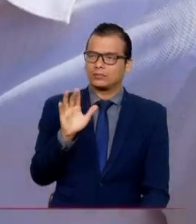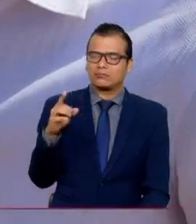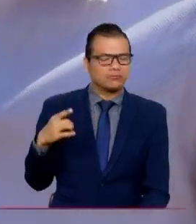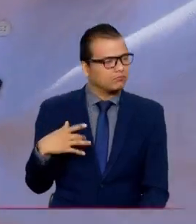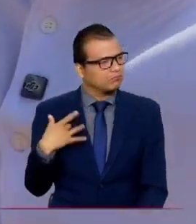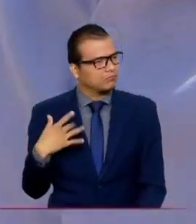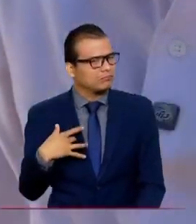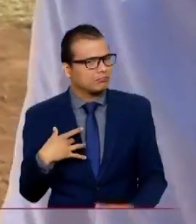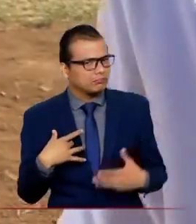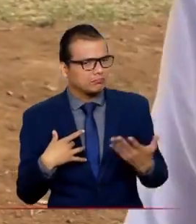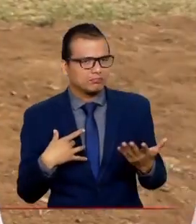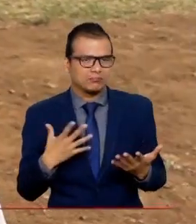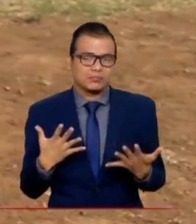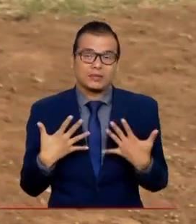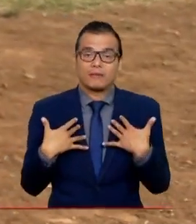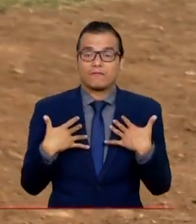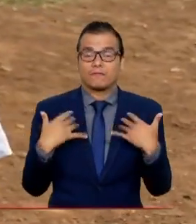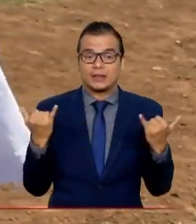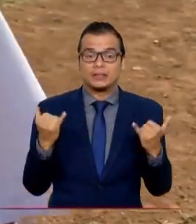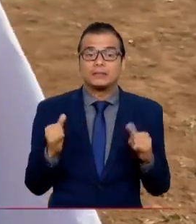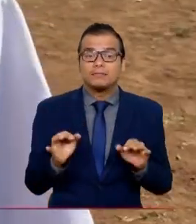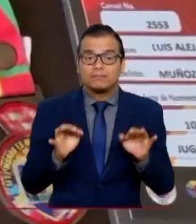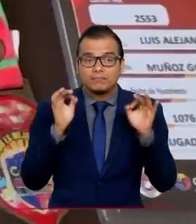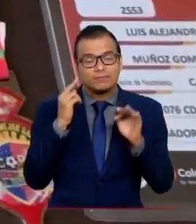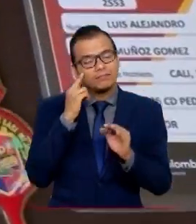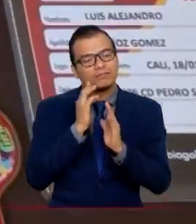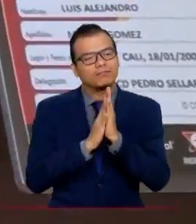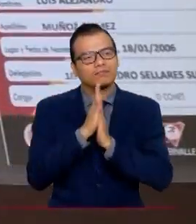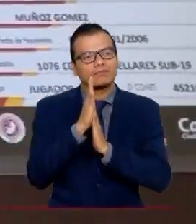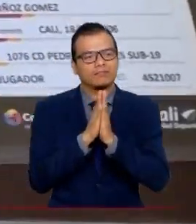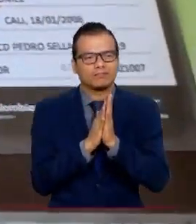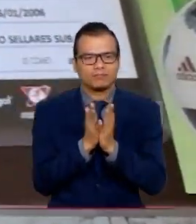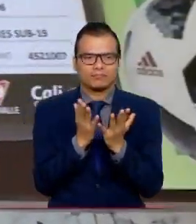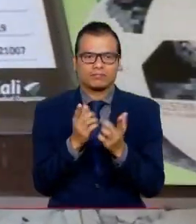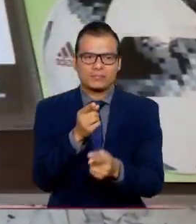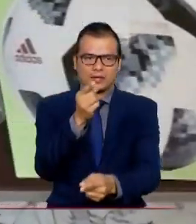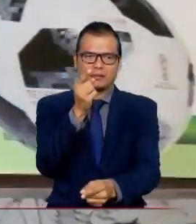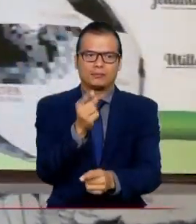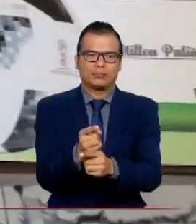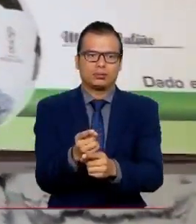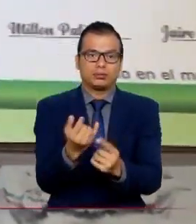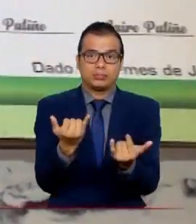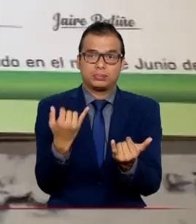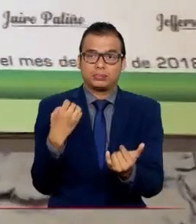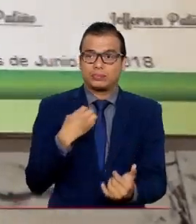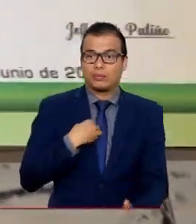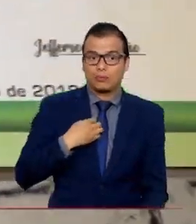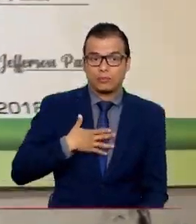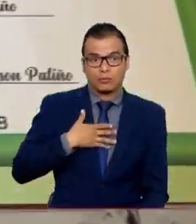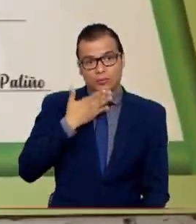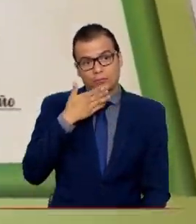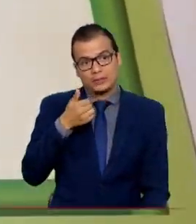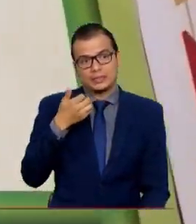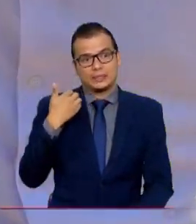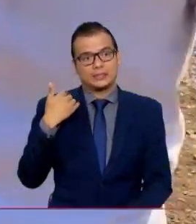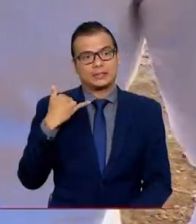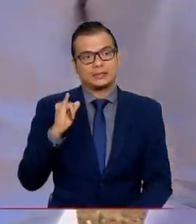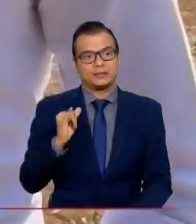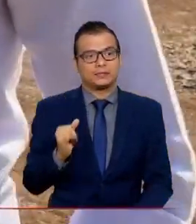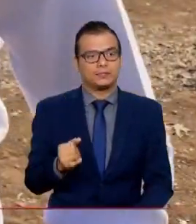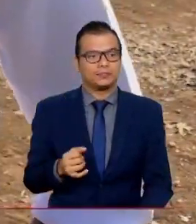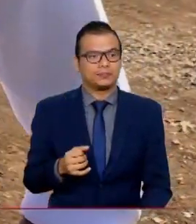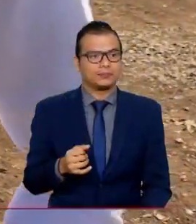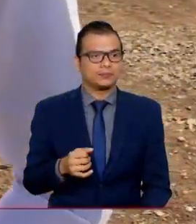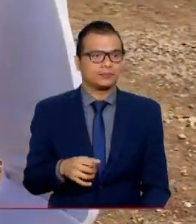me sentí muy feliz porque es un sueño que siempre he querido y gracias a Dios me presenta la oportunidad. ¿Ese es tu anhelo? Sí,